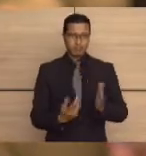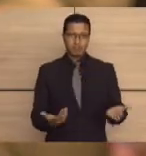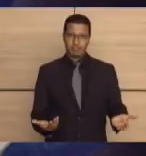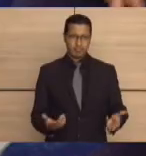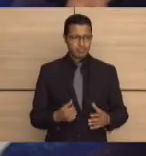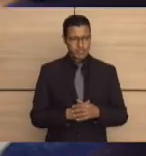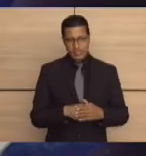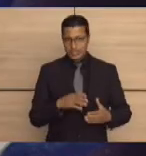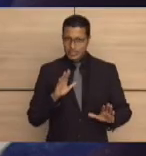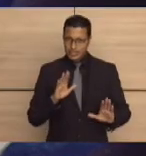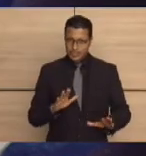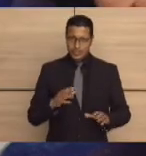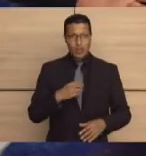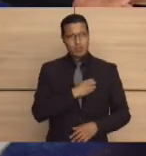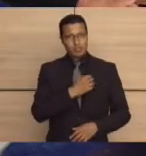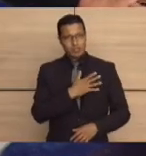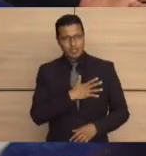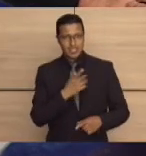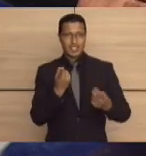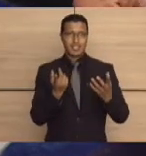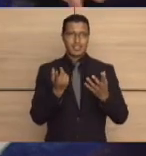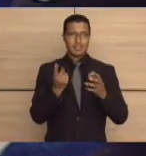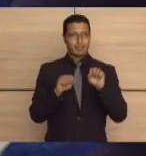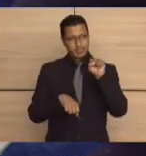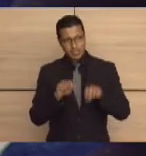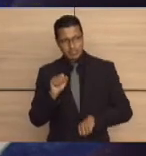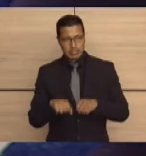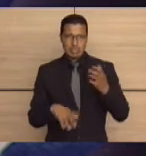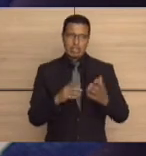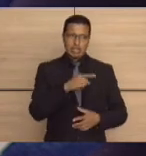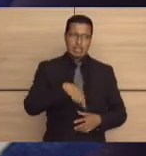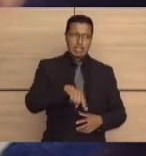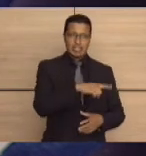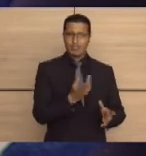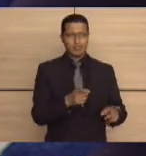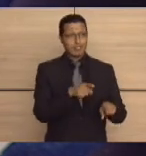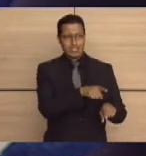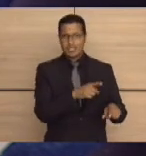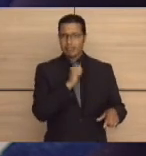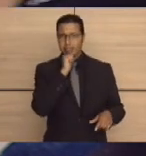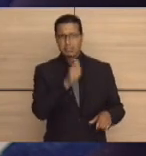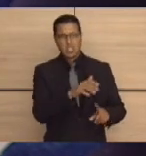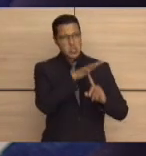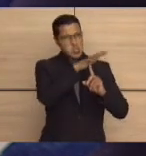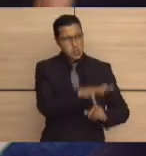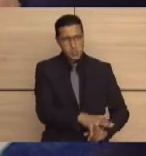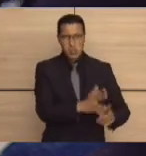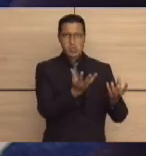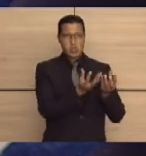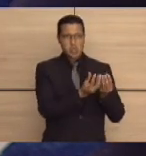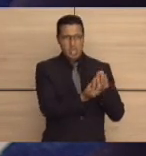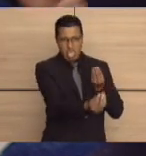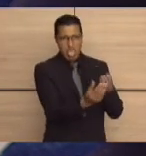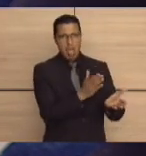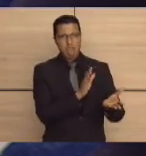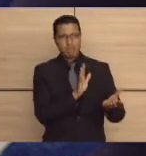y en el orden de las oportunidades y de las posibilidades, sino que fue una marginación, una exclusión, un racismo